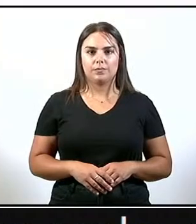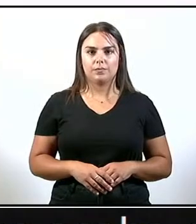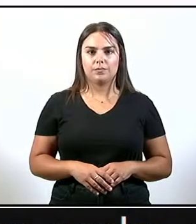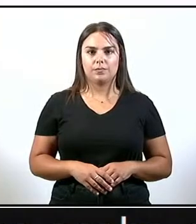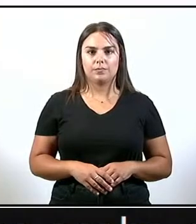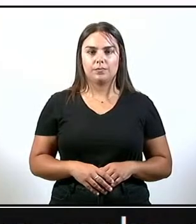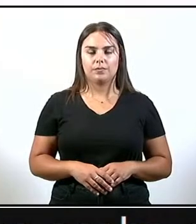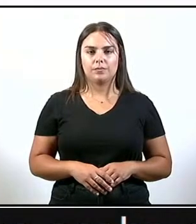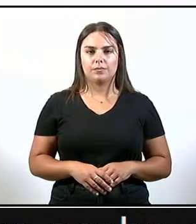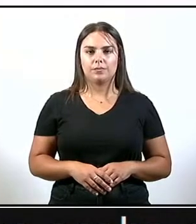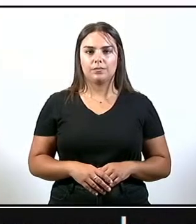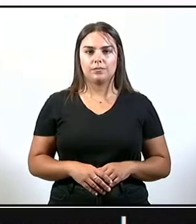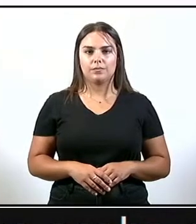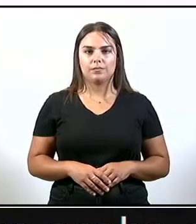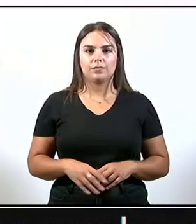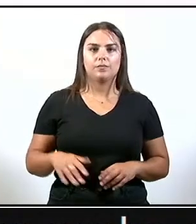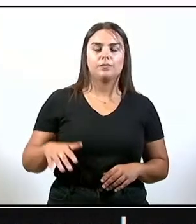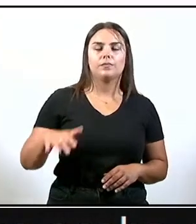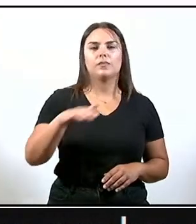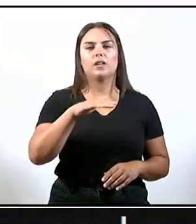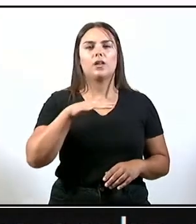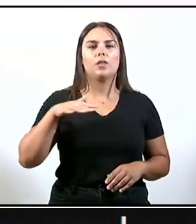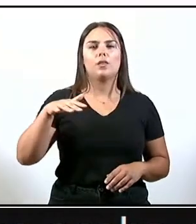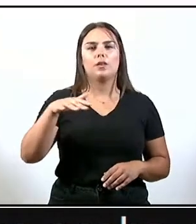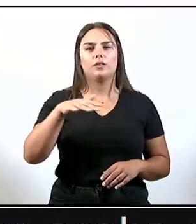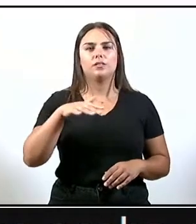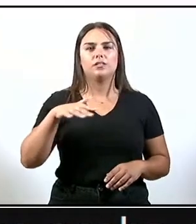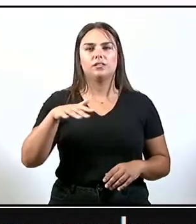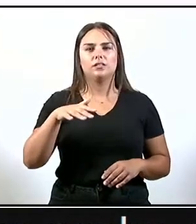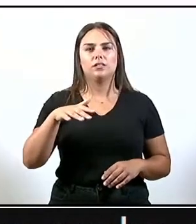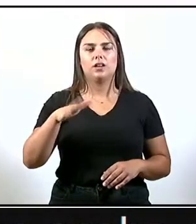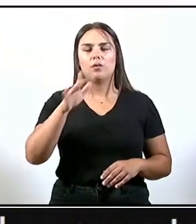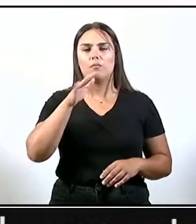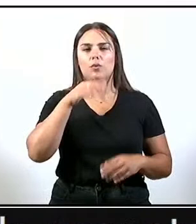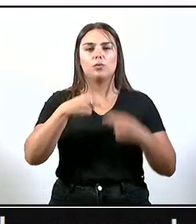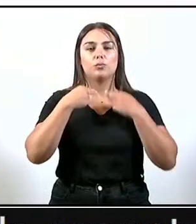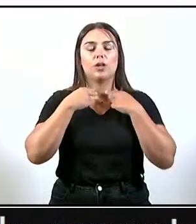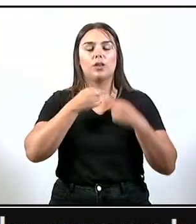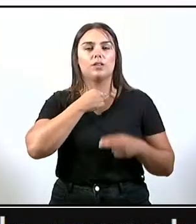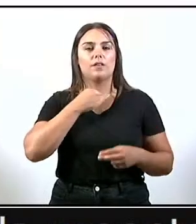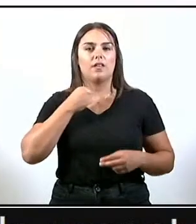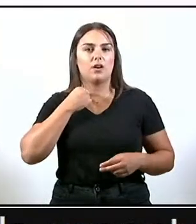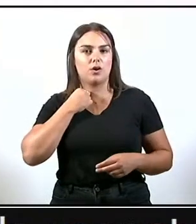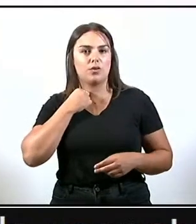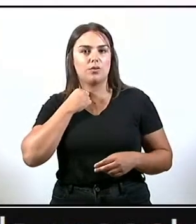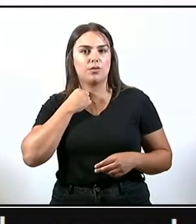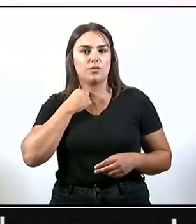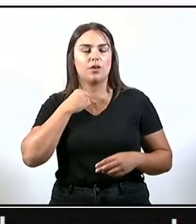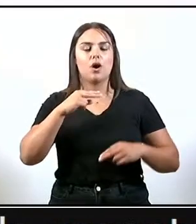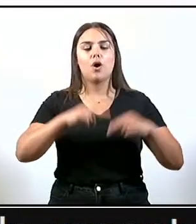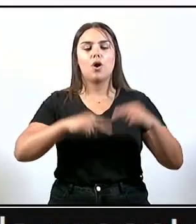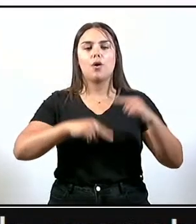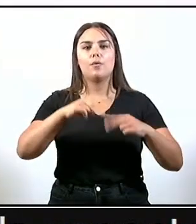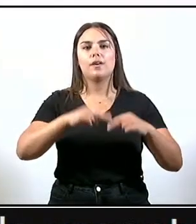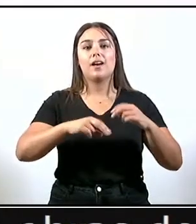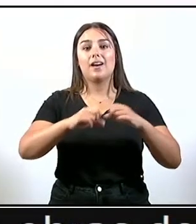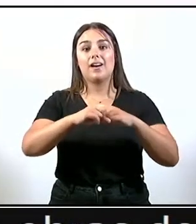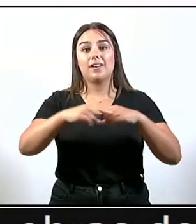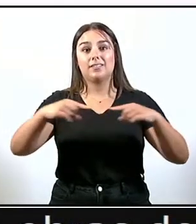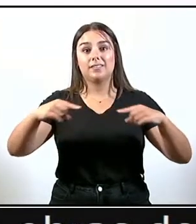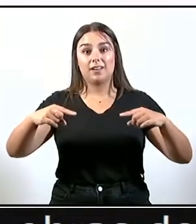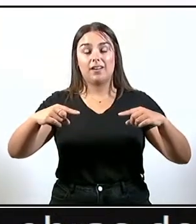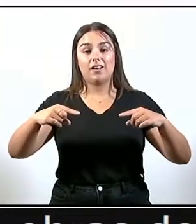se ha declarado la urgente ocupación por la Diputación de Badajoz en las obras de la carretera que